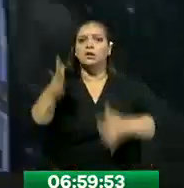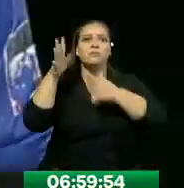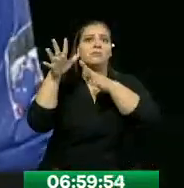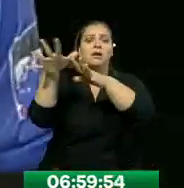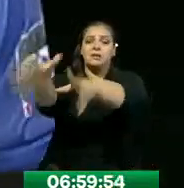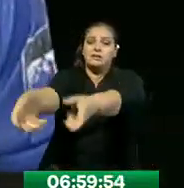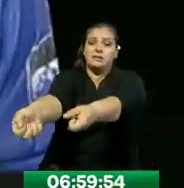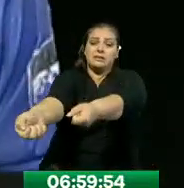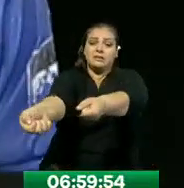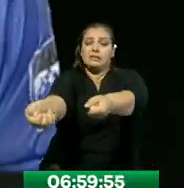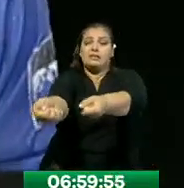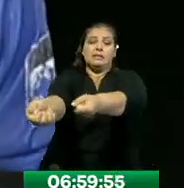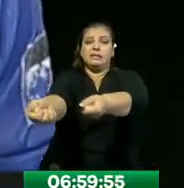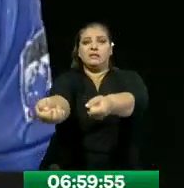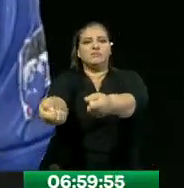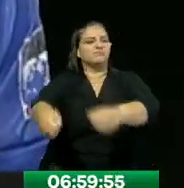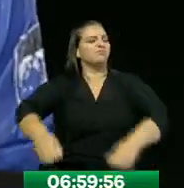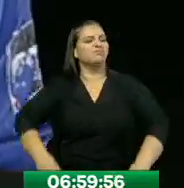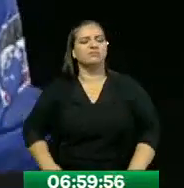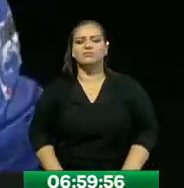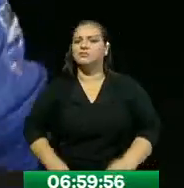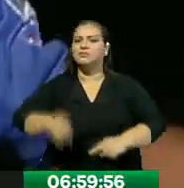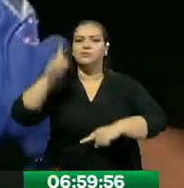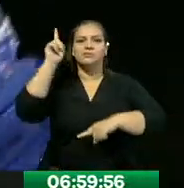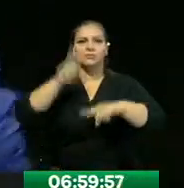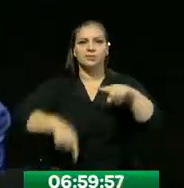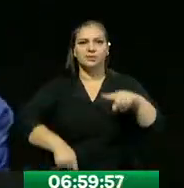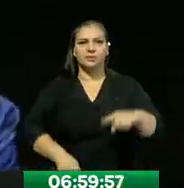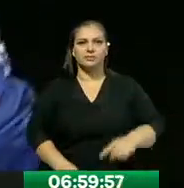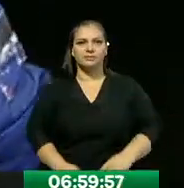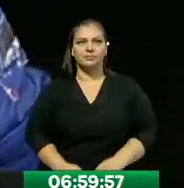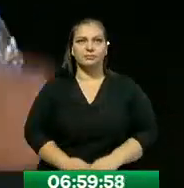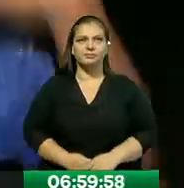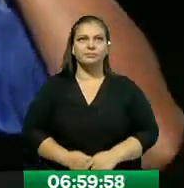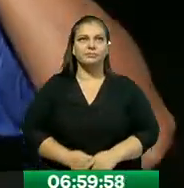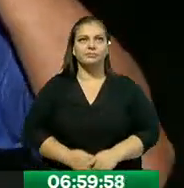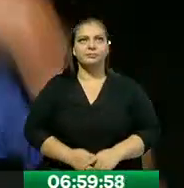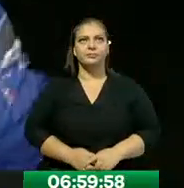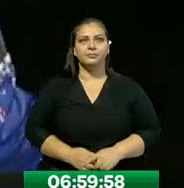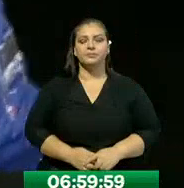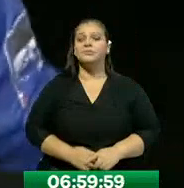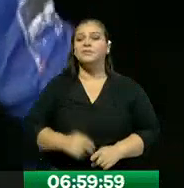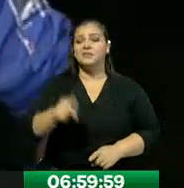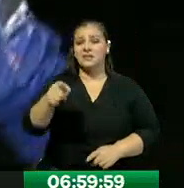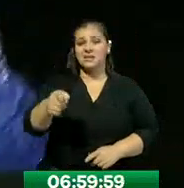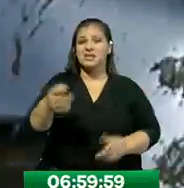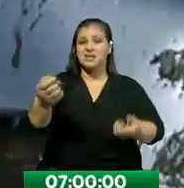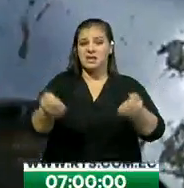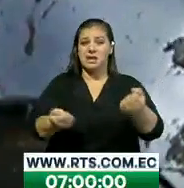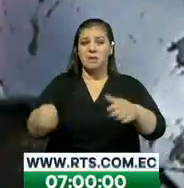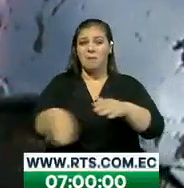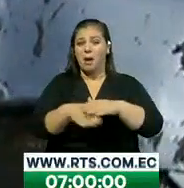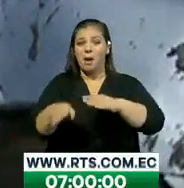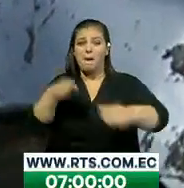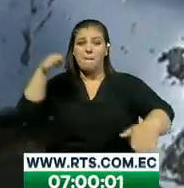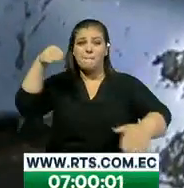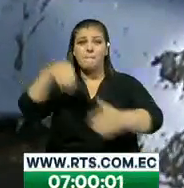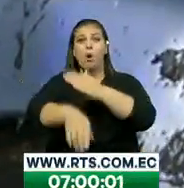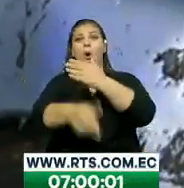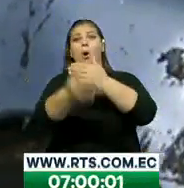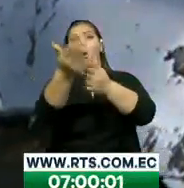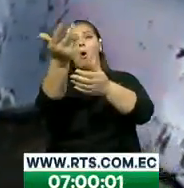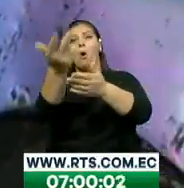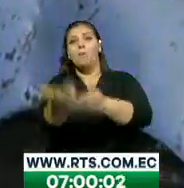camioneta. ¿En qué parte del carro se encontraba el señor? En la parte de adelante, ha presionado la cabeza contra el volante y el cuerpo. ¿Ya